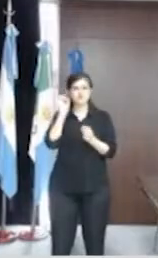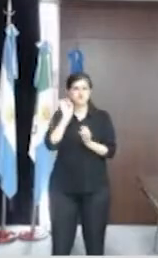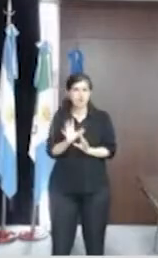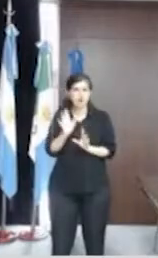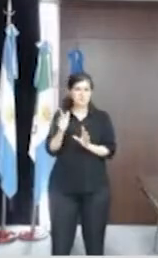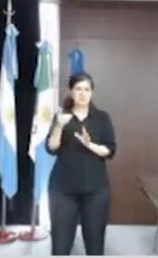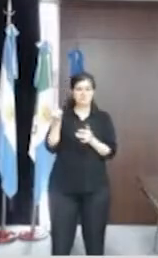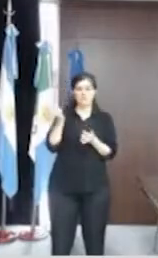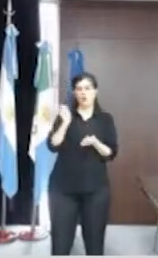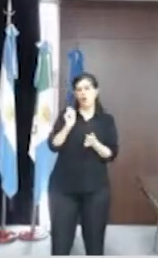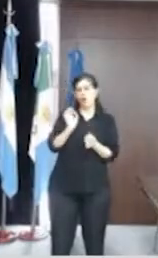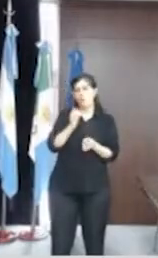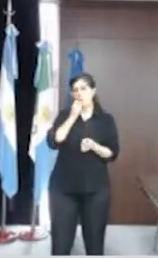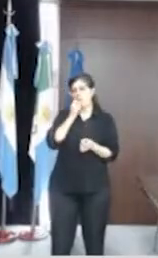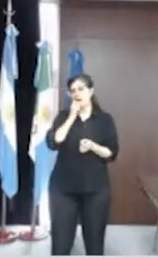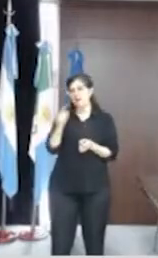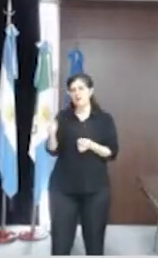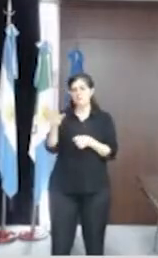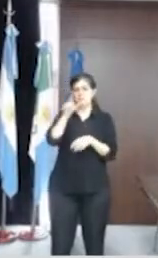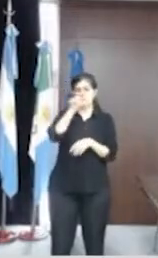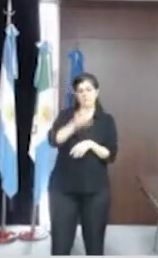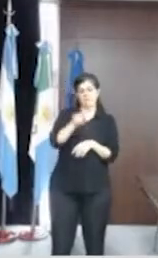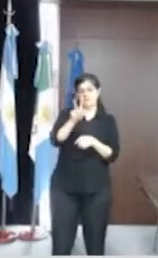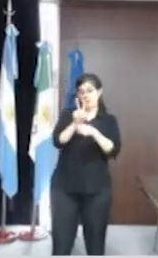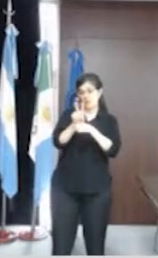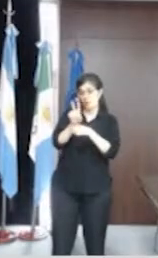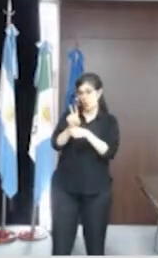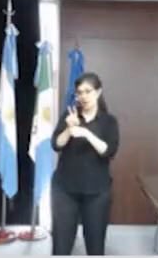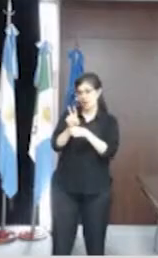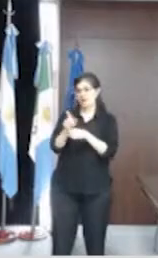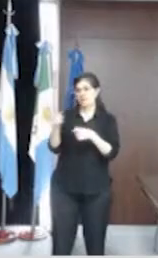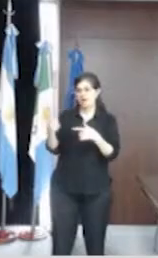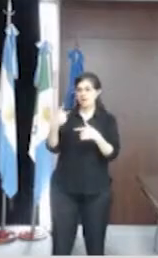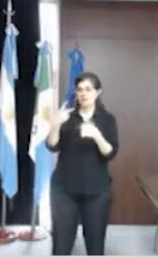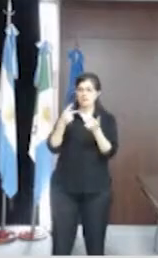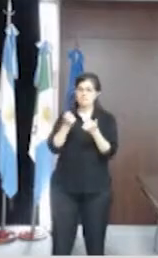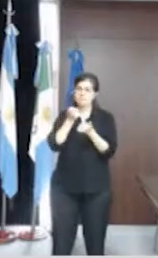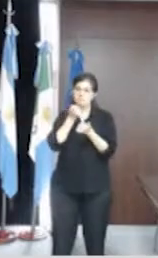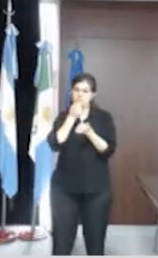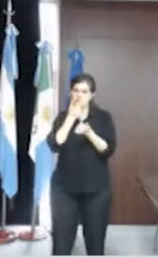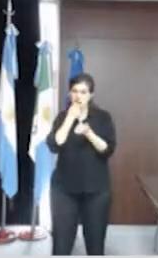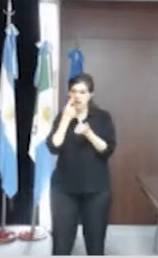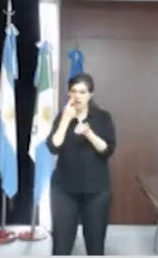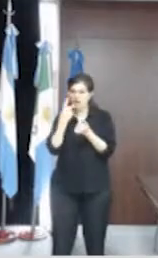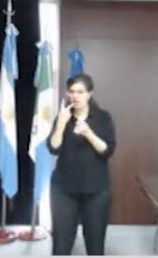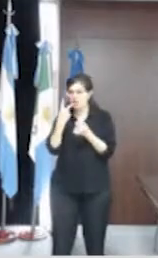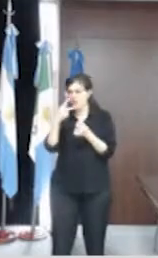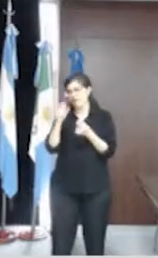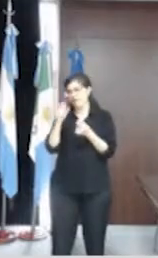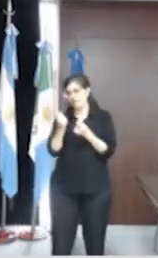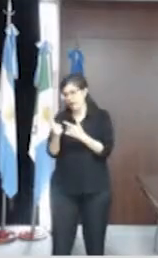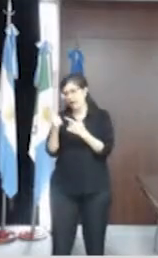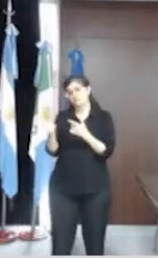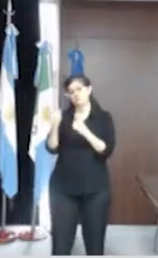la tranquilización para un cuidador domiciliario, en vez de darle el doble de somnífero, le